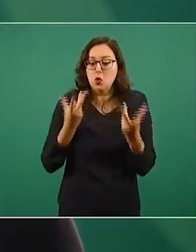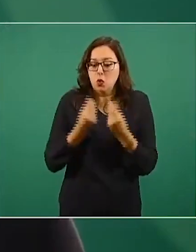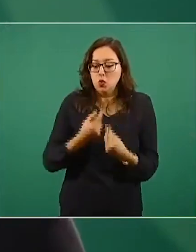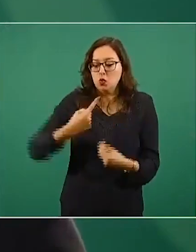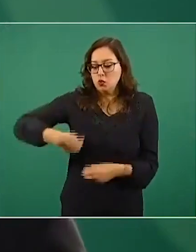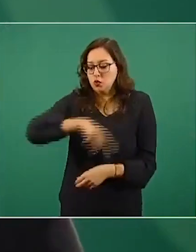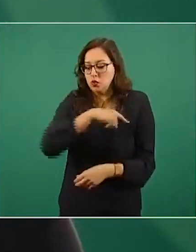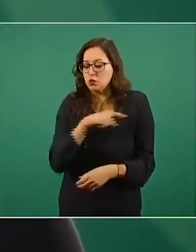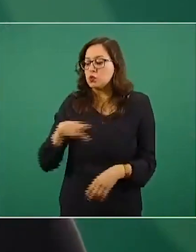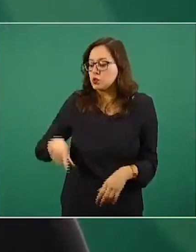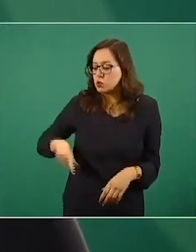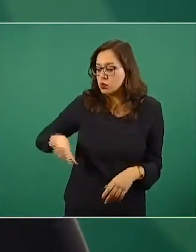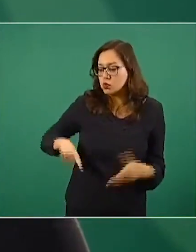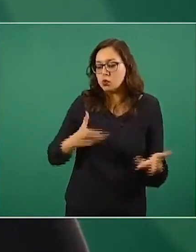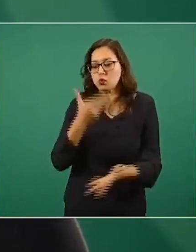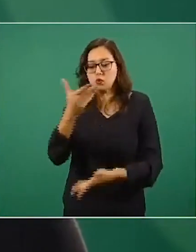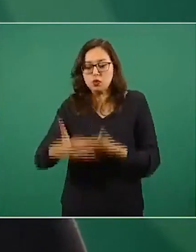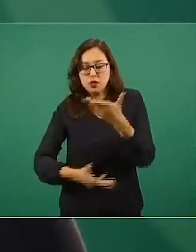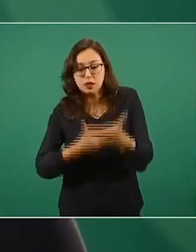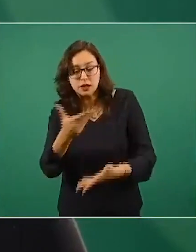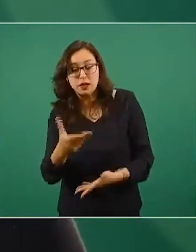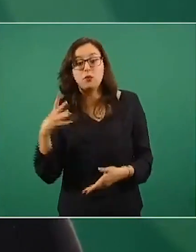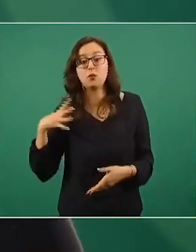los voluntarios que ya están hablando,